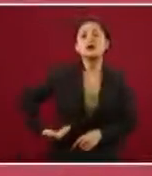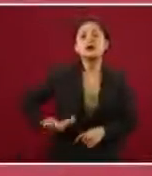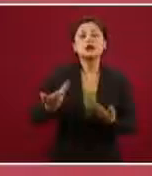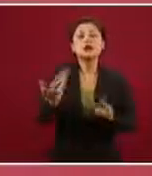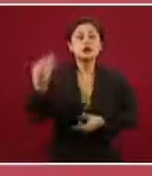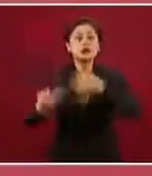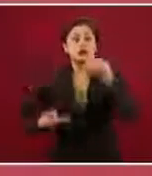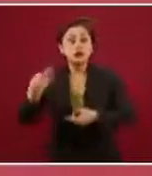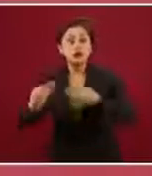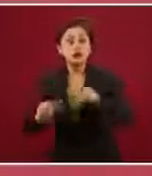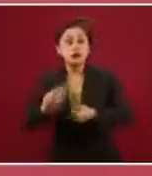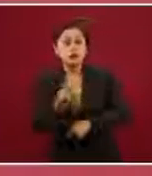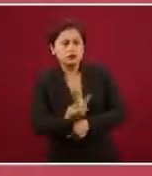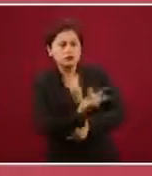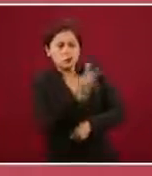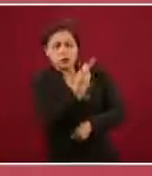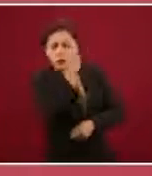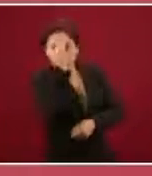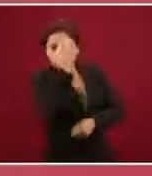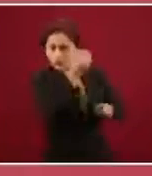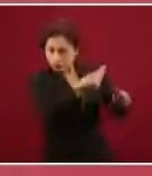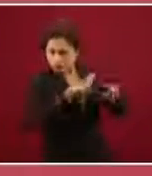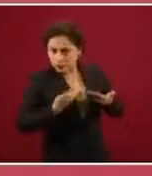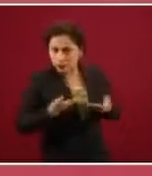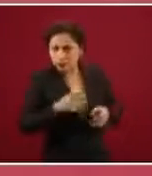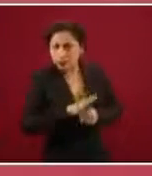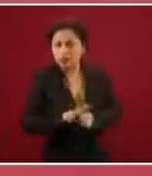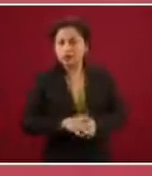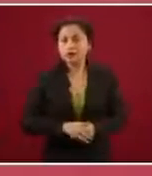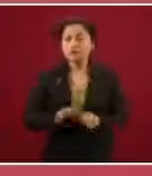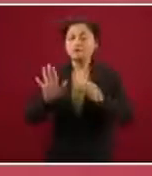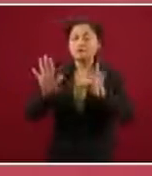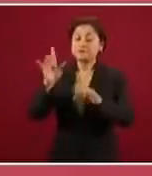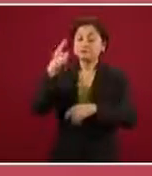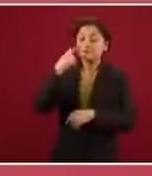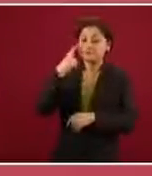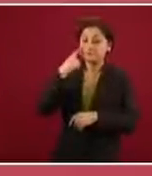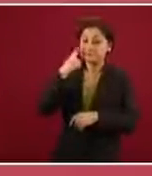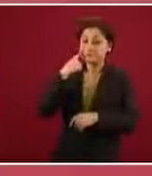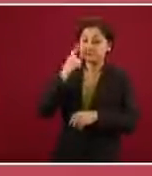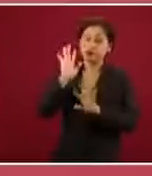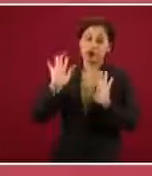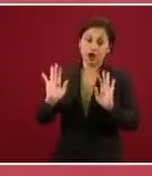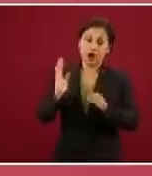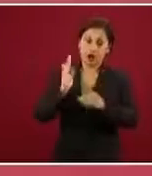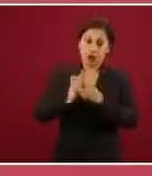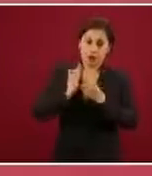que existe el mecanismo que es la consulta.